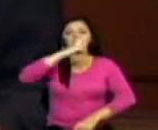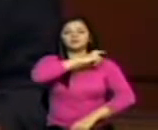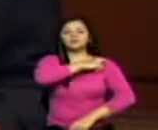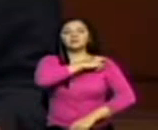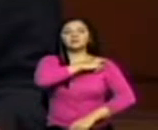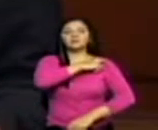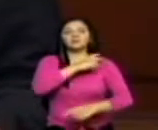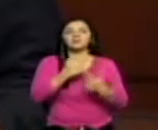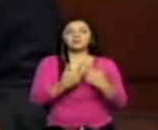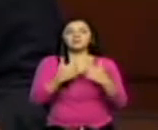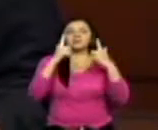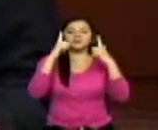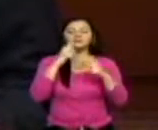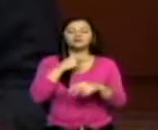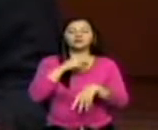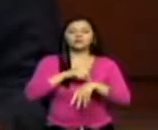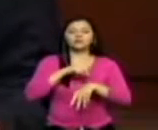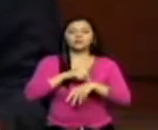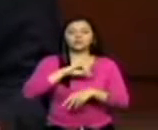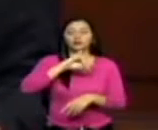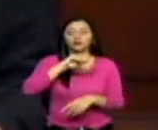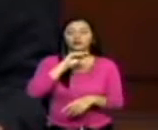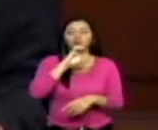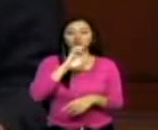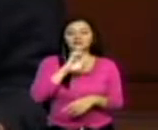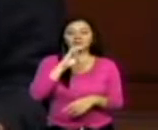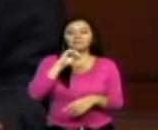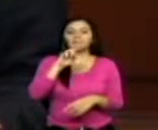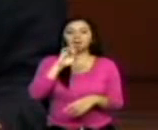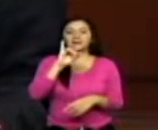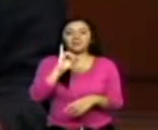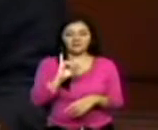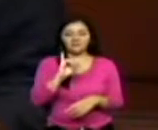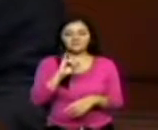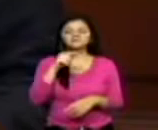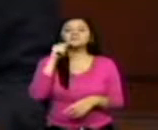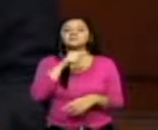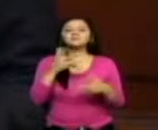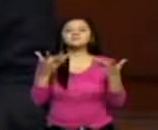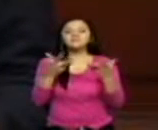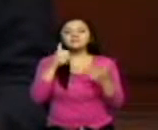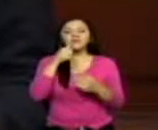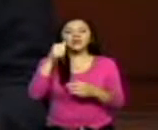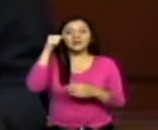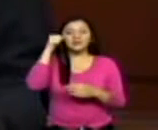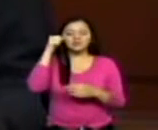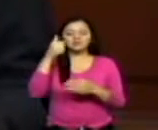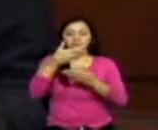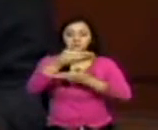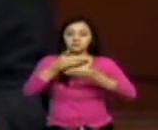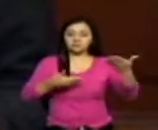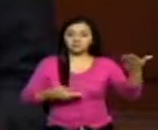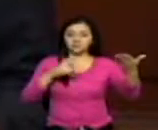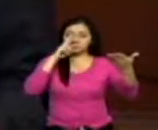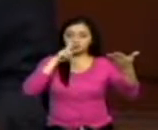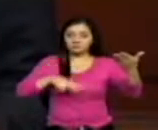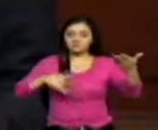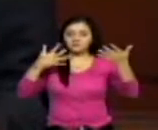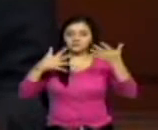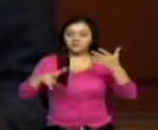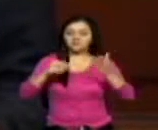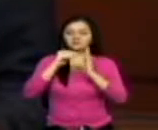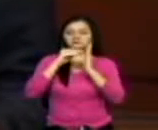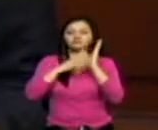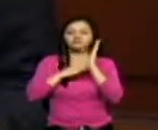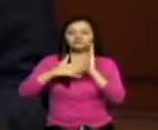Ejército Libertador, don José de San Martín, del día de ayer, cuyo tenor se ha leído e impuestos de su